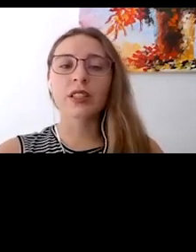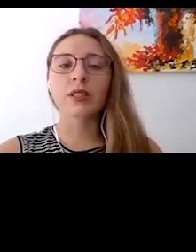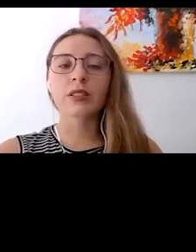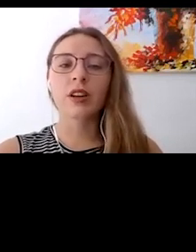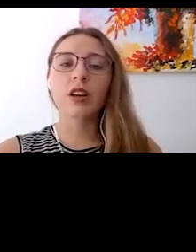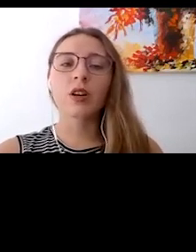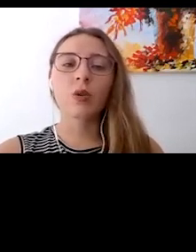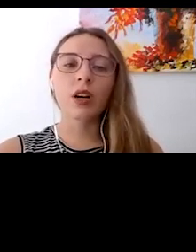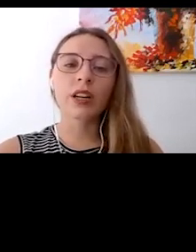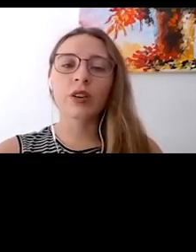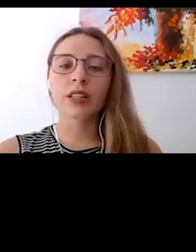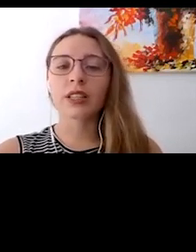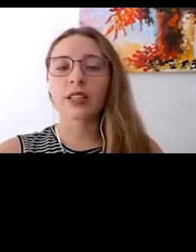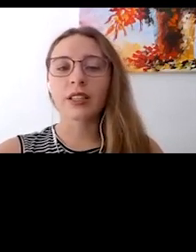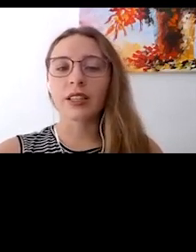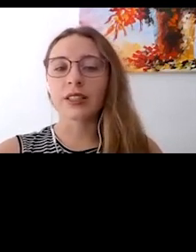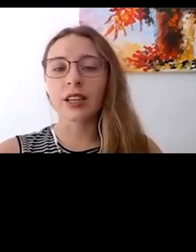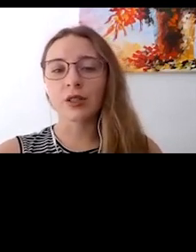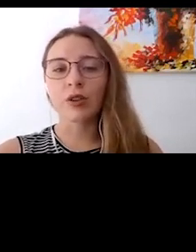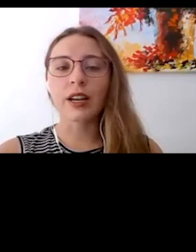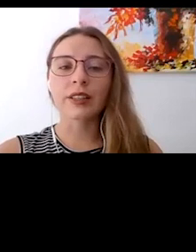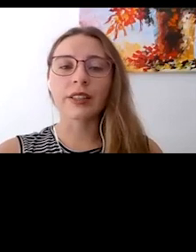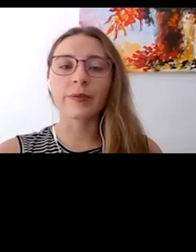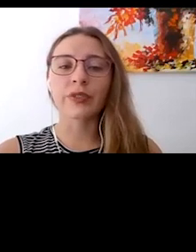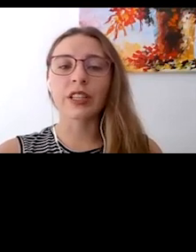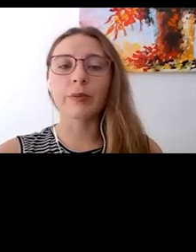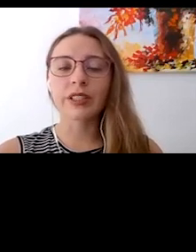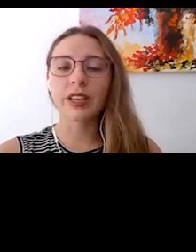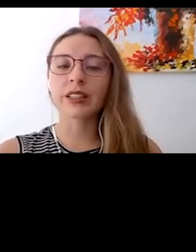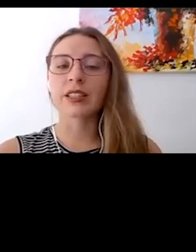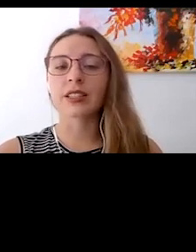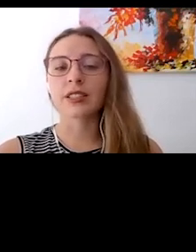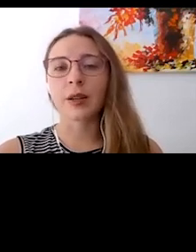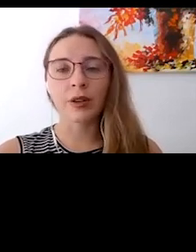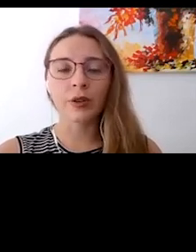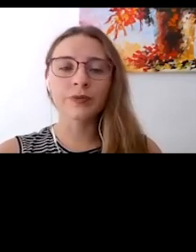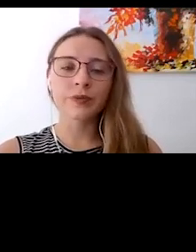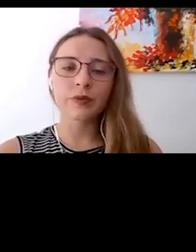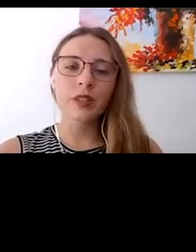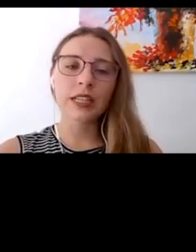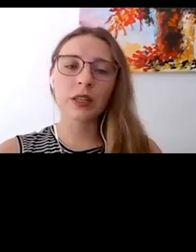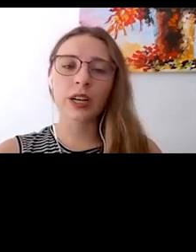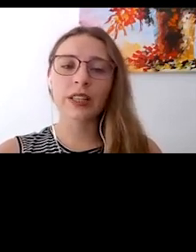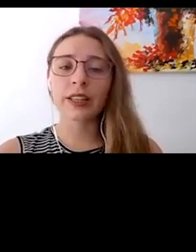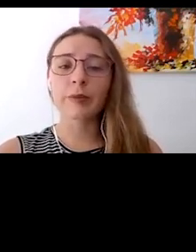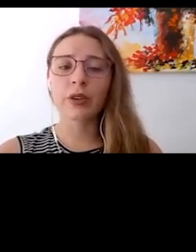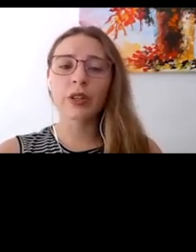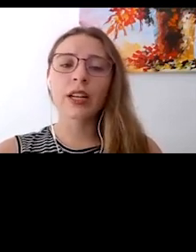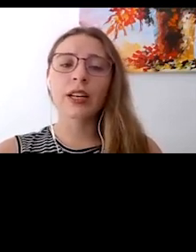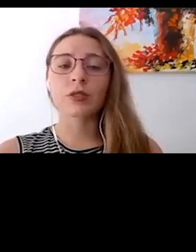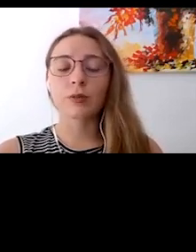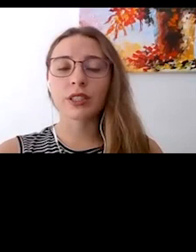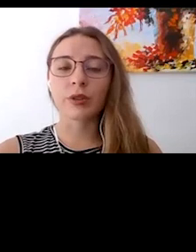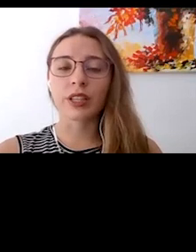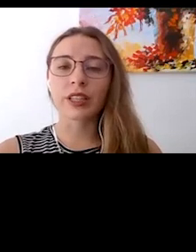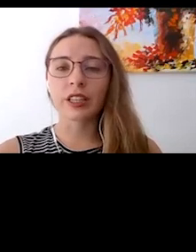de establecer lugar y hora de entrada, de salida y descanso, limpieza de las áreas de trabajo, el lugar y día de pago,